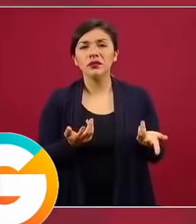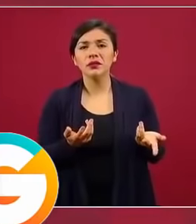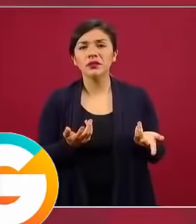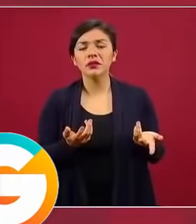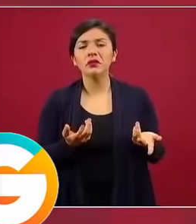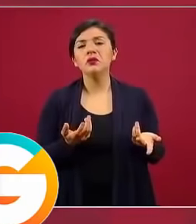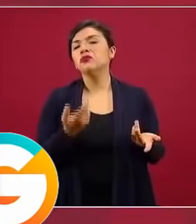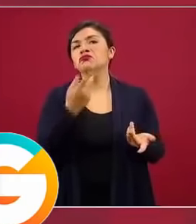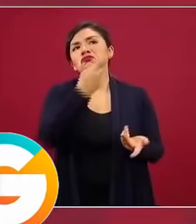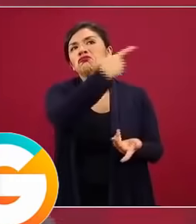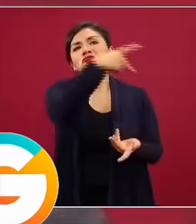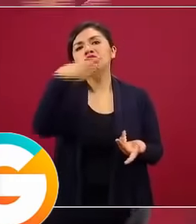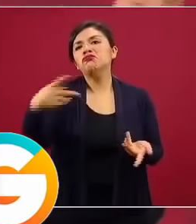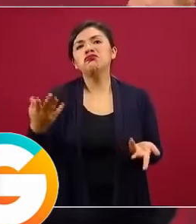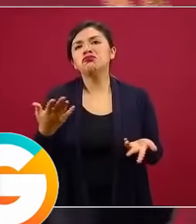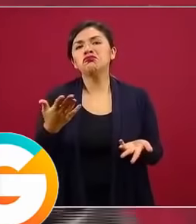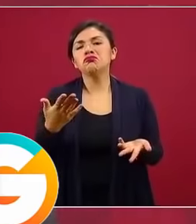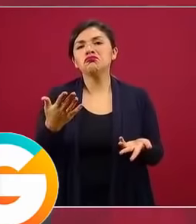entre